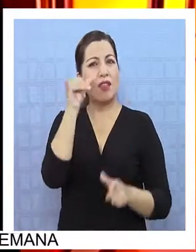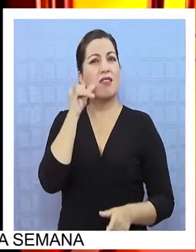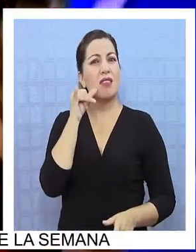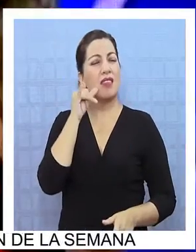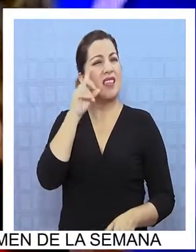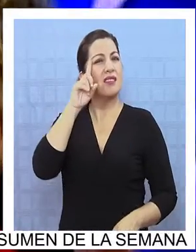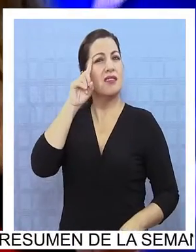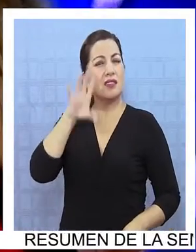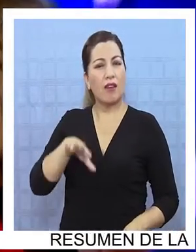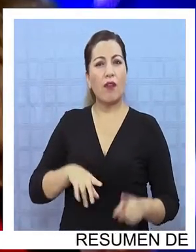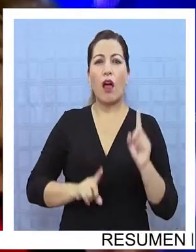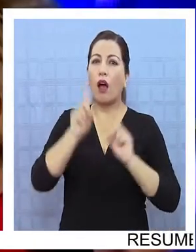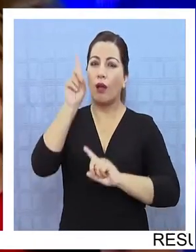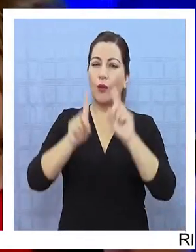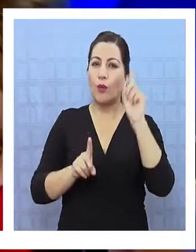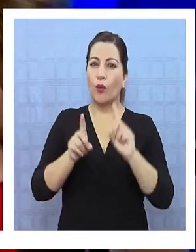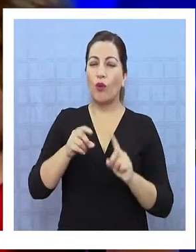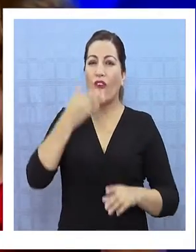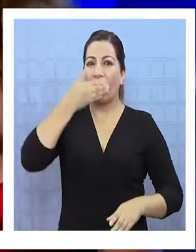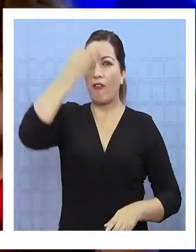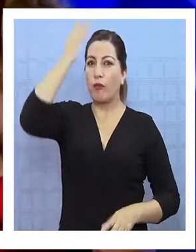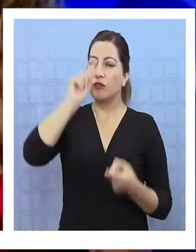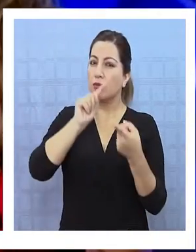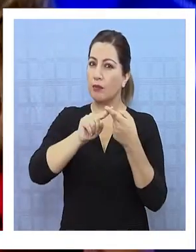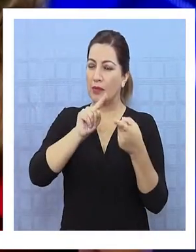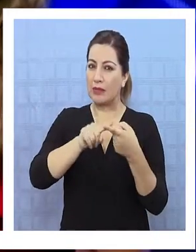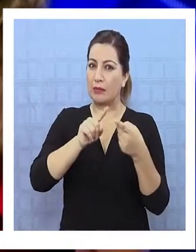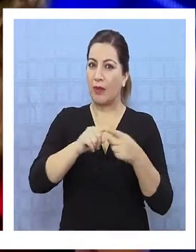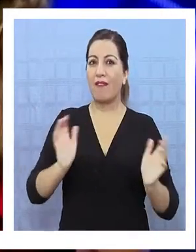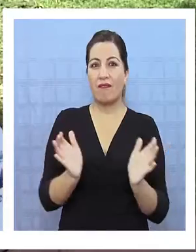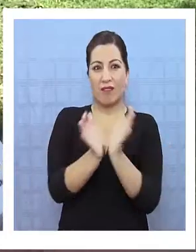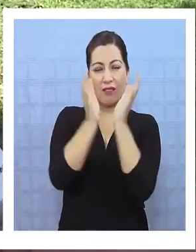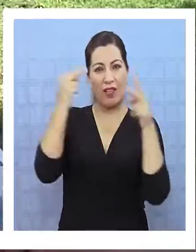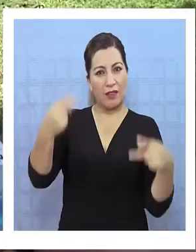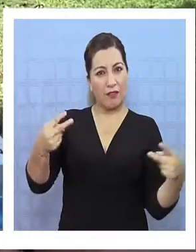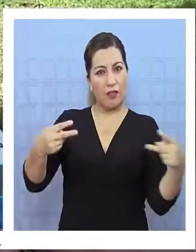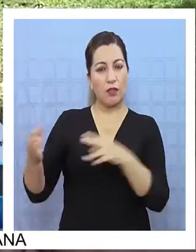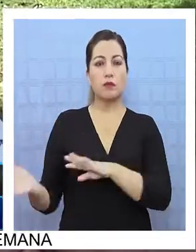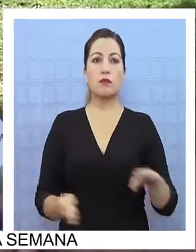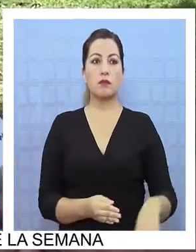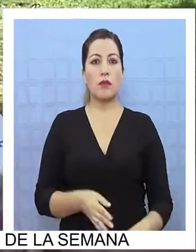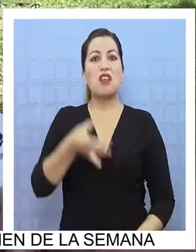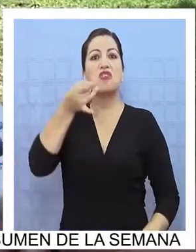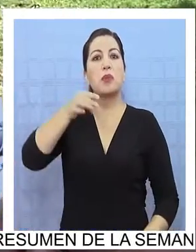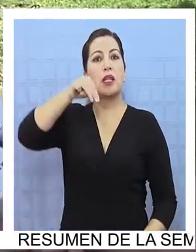participarán de la 58ª versión del Popular Sertamen. Solo Maluma.